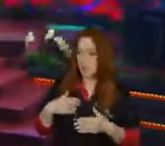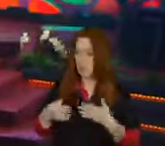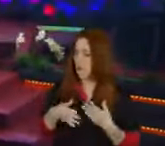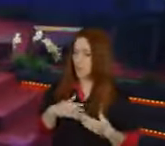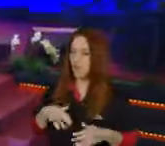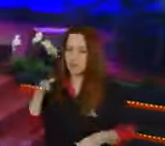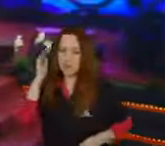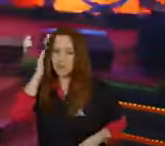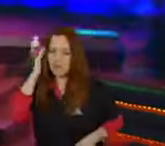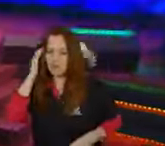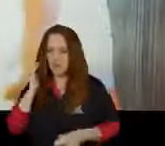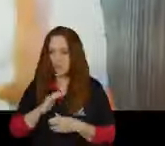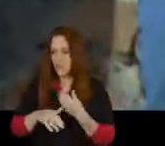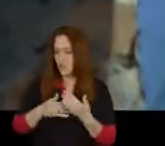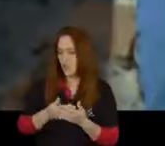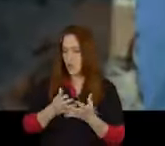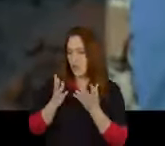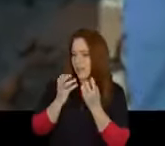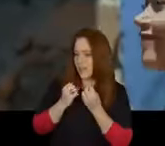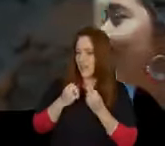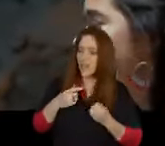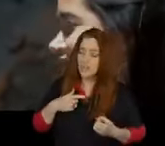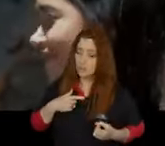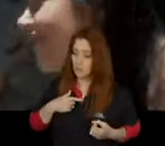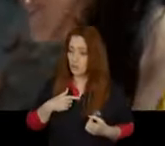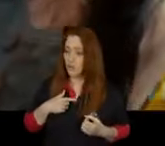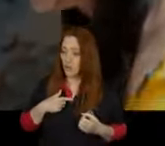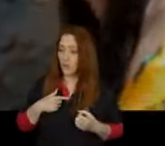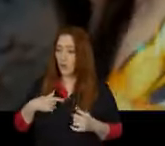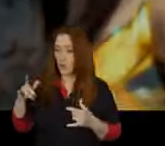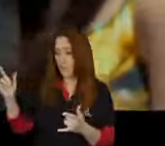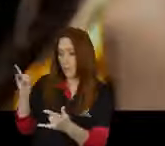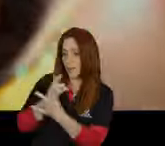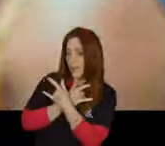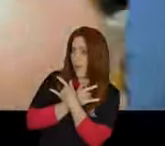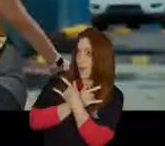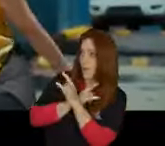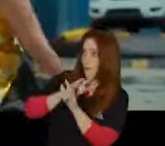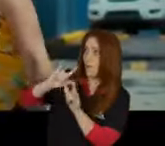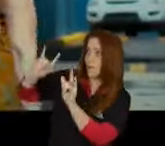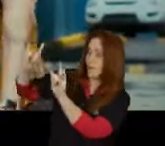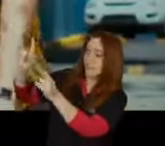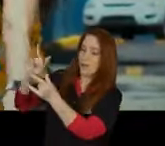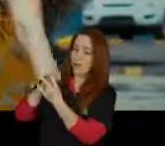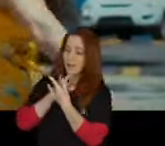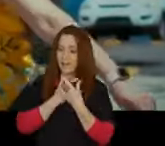me enamoré, me enamoré. Le debo la vida, le debo la vida.